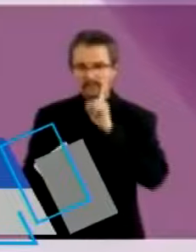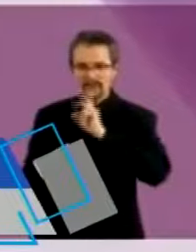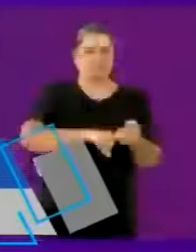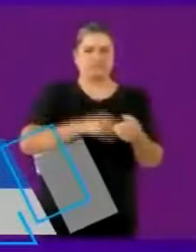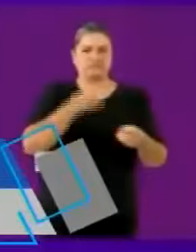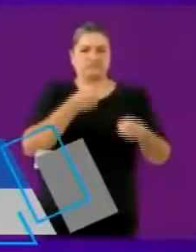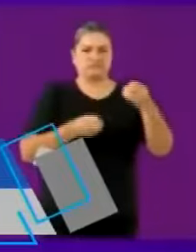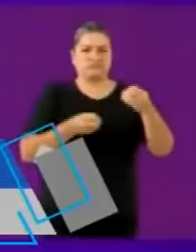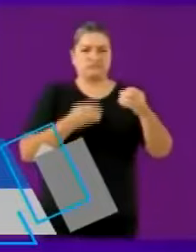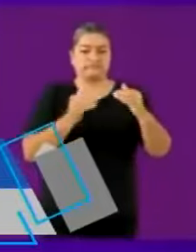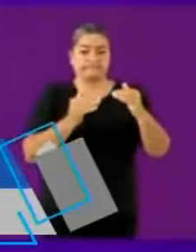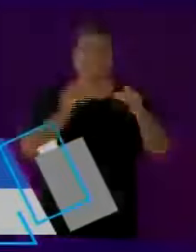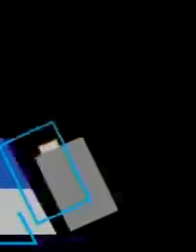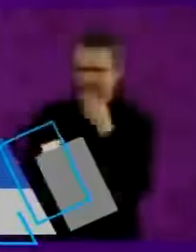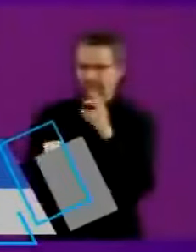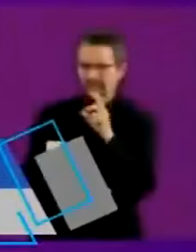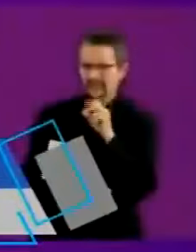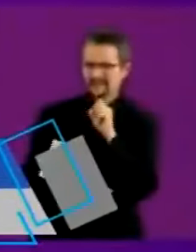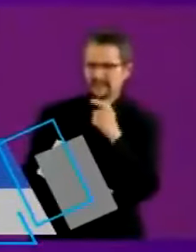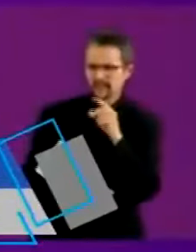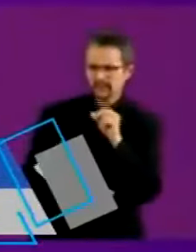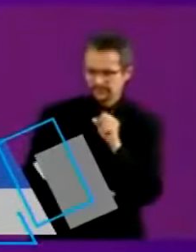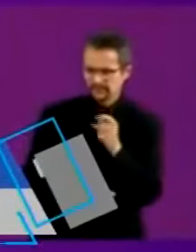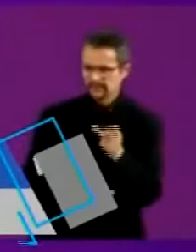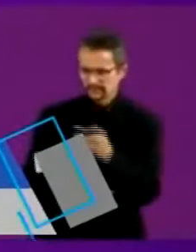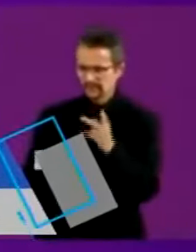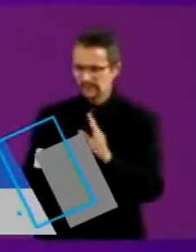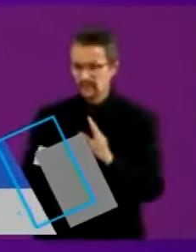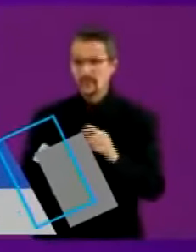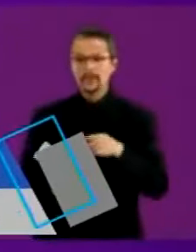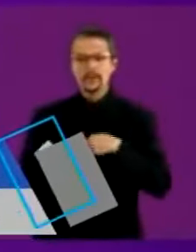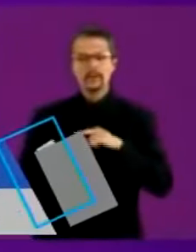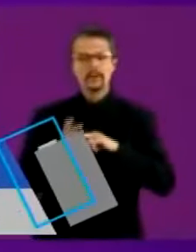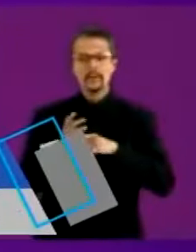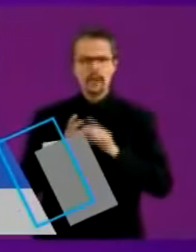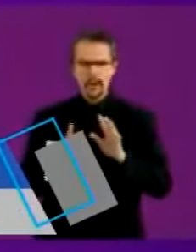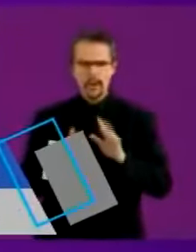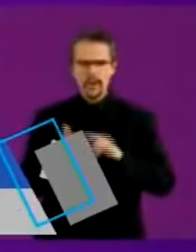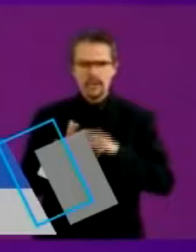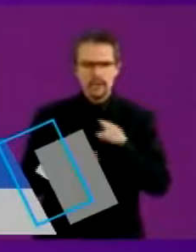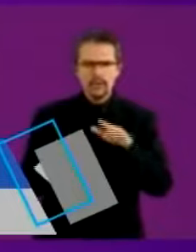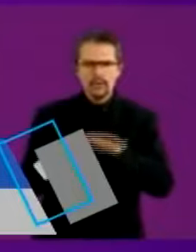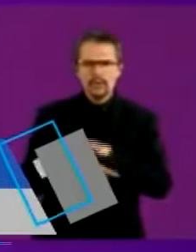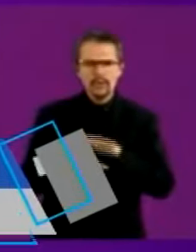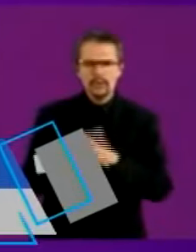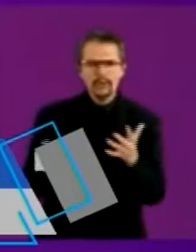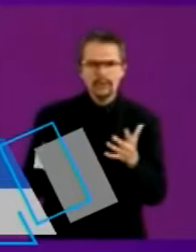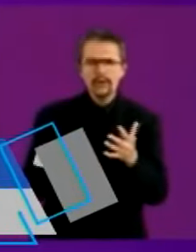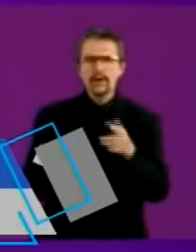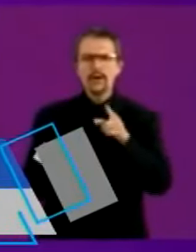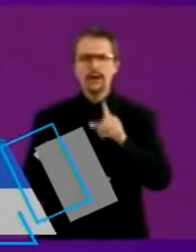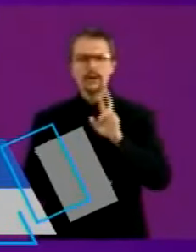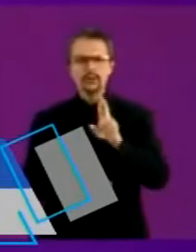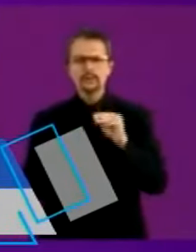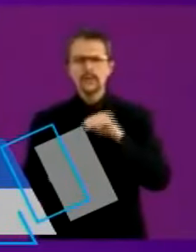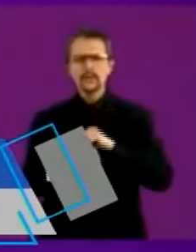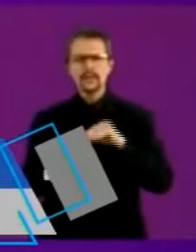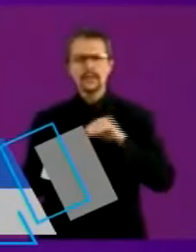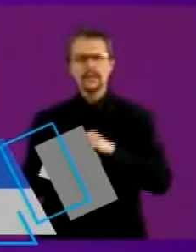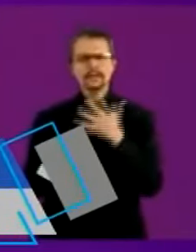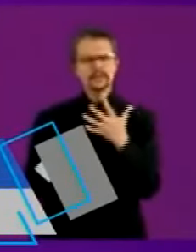estas beneficiaban a Xóchitl Gálvez. El reloj de auto. No, no le quedó 1:30, le cambiaron el reloj de nuevo. Sí, le cambiaron a cada el rato reloj. Le ponen 5. Sí,